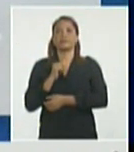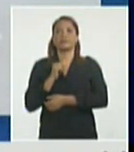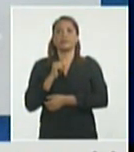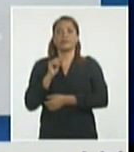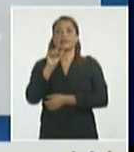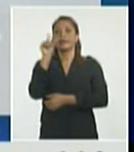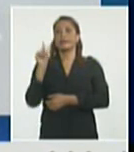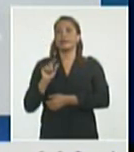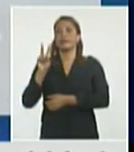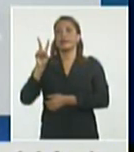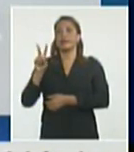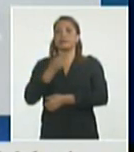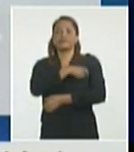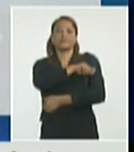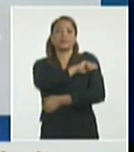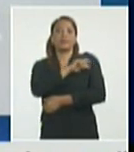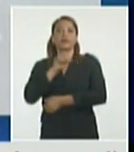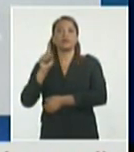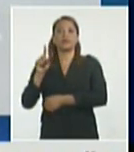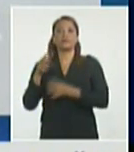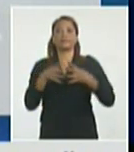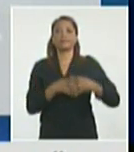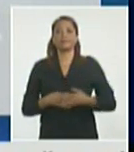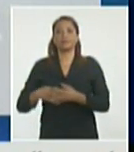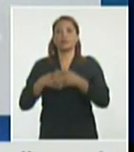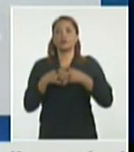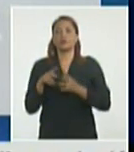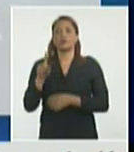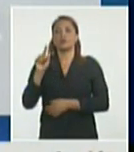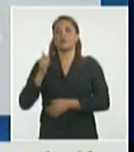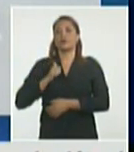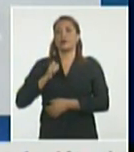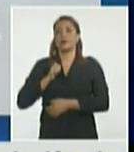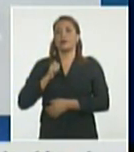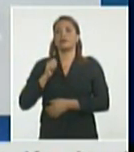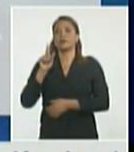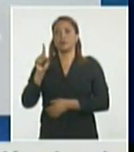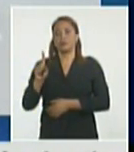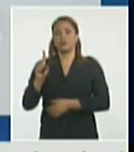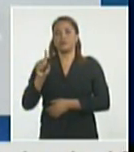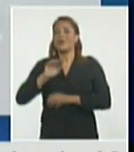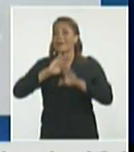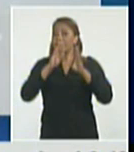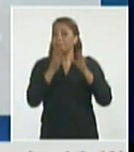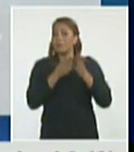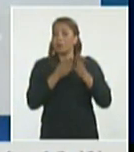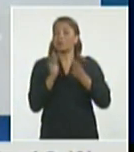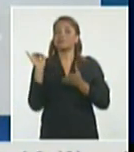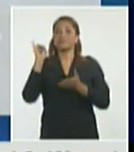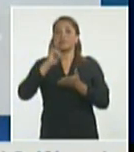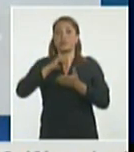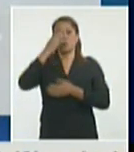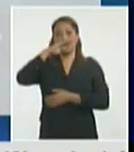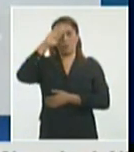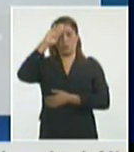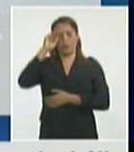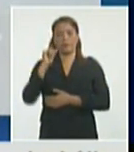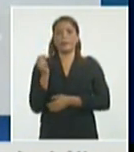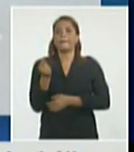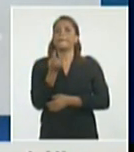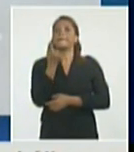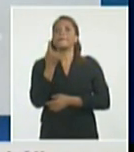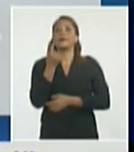Canadá, 1 de cada uno. Todos viajeros cubanos, como resumimos todos los días, exceptuando una